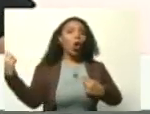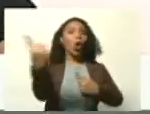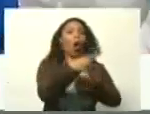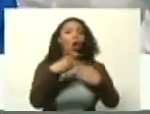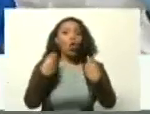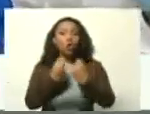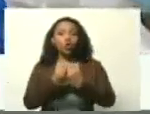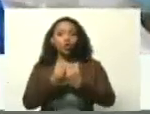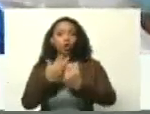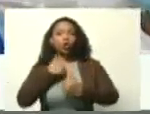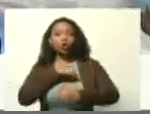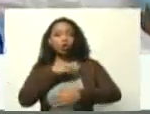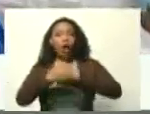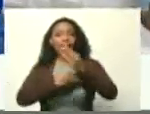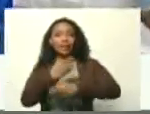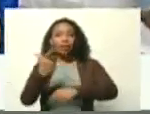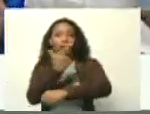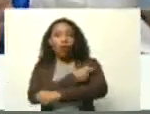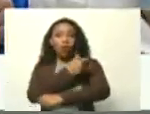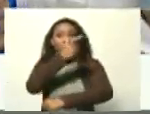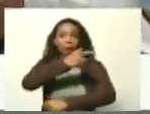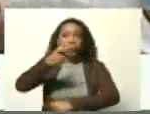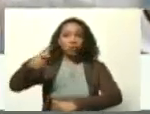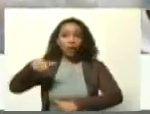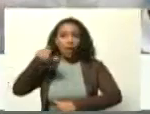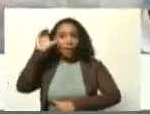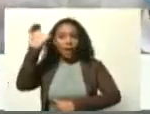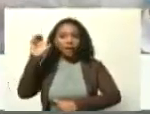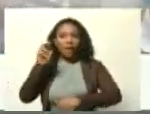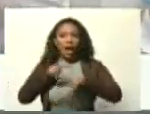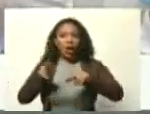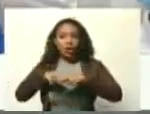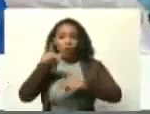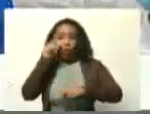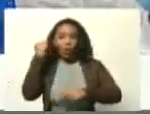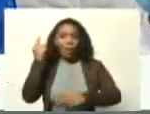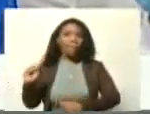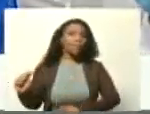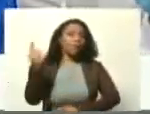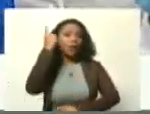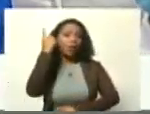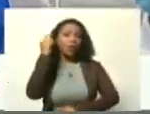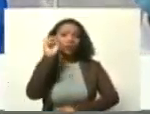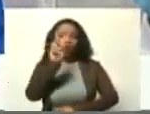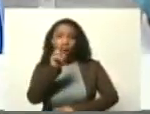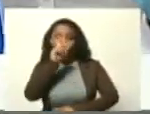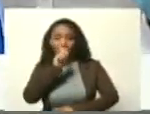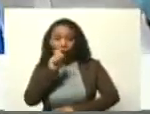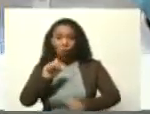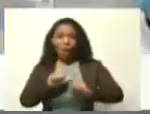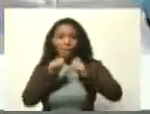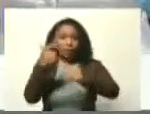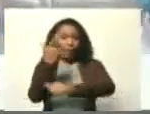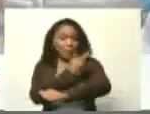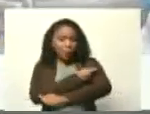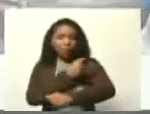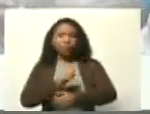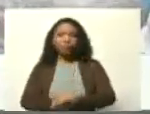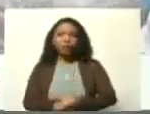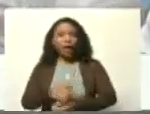vacunando a nuestro país, a nuestros niños, primero que todo, a nuestras niñas, a partir de los 2 años de edad. Y bueno,